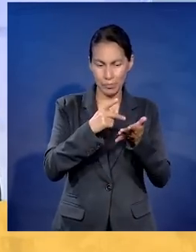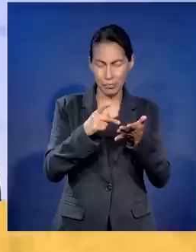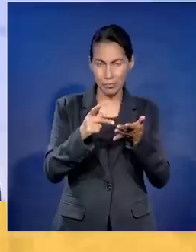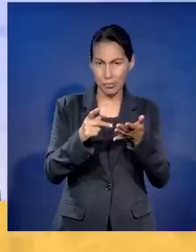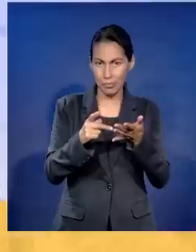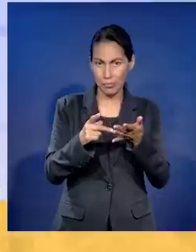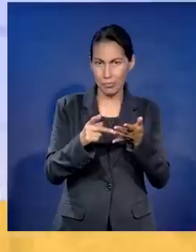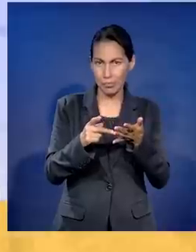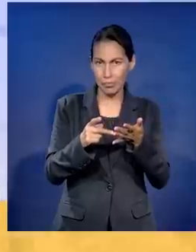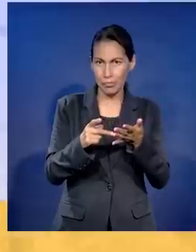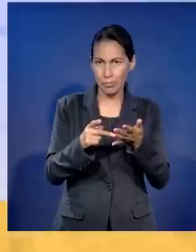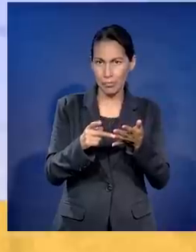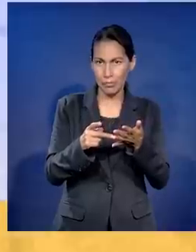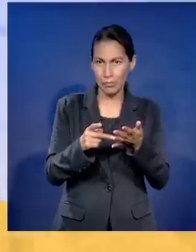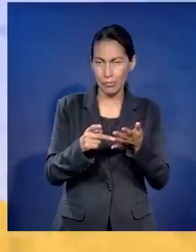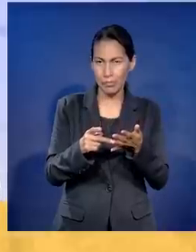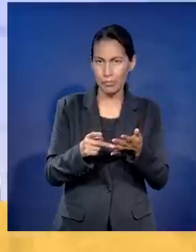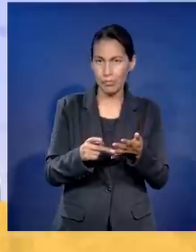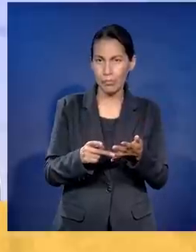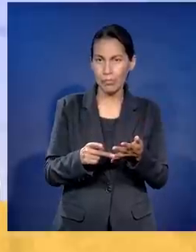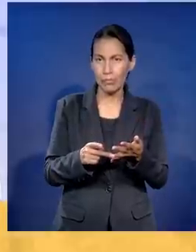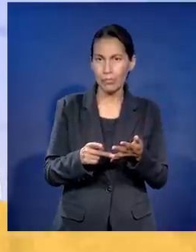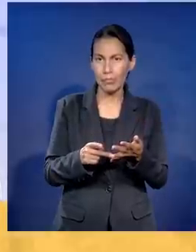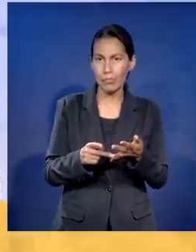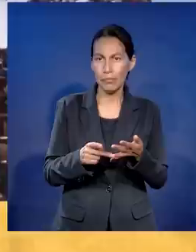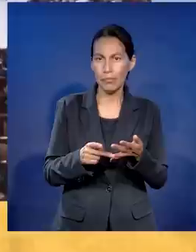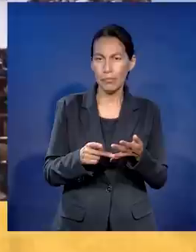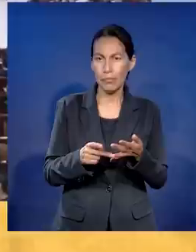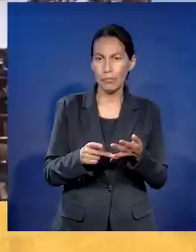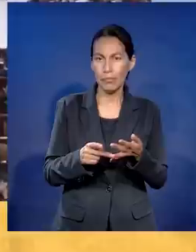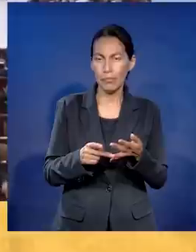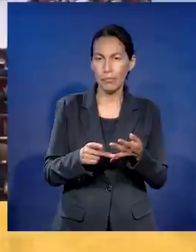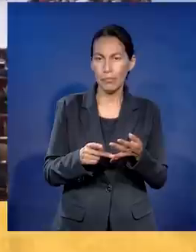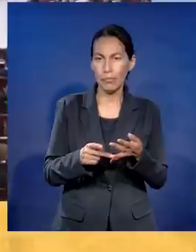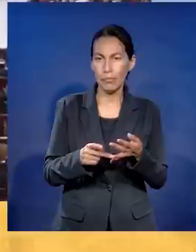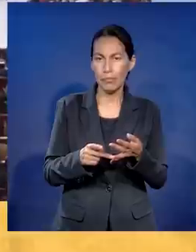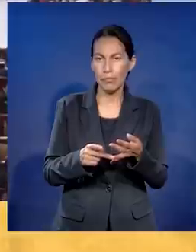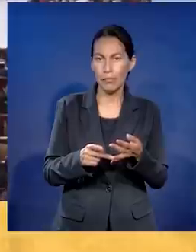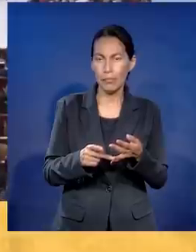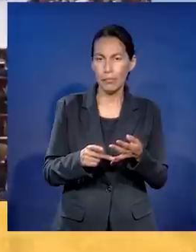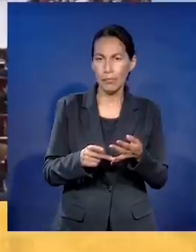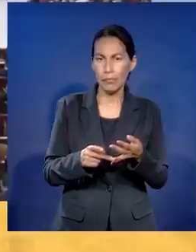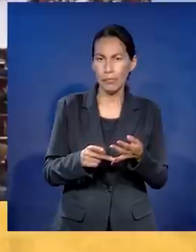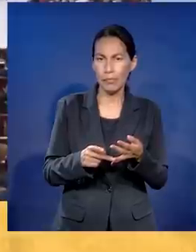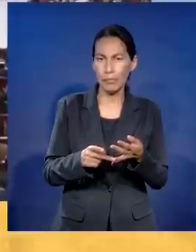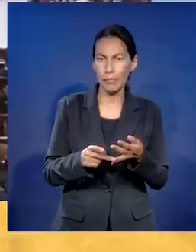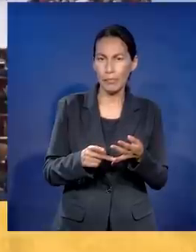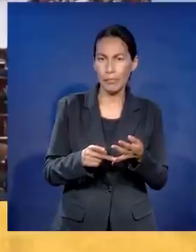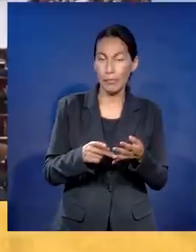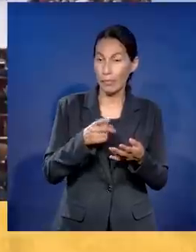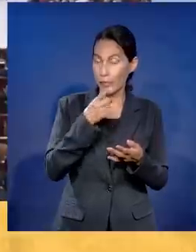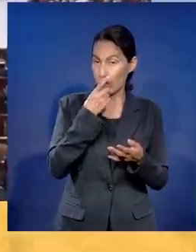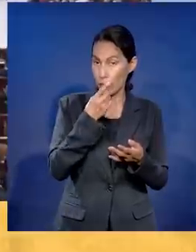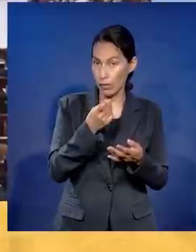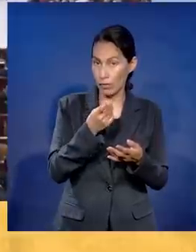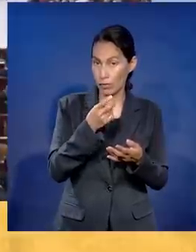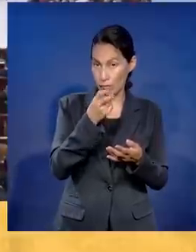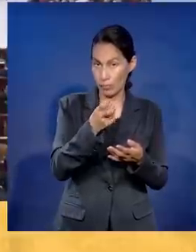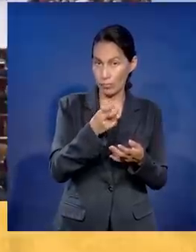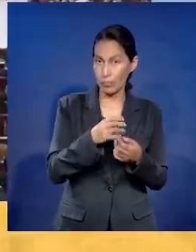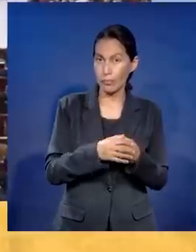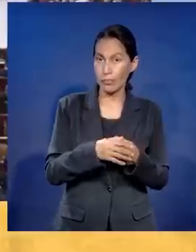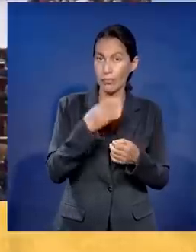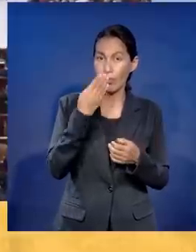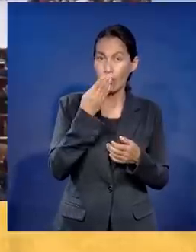el apóstol Pablo un día termino así hablando de eso